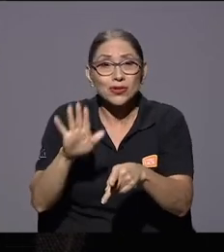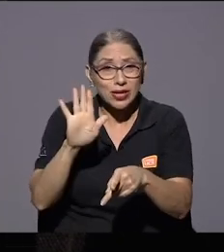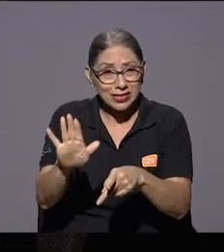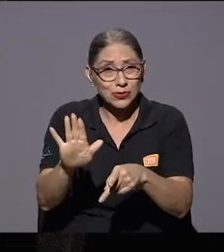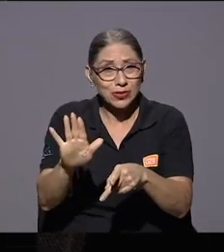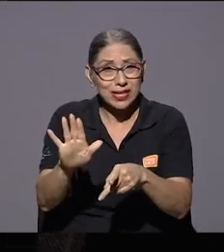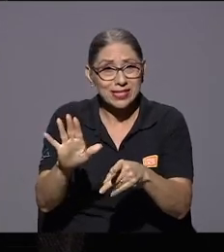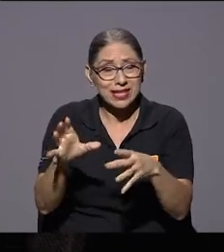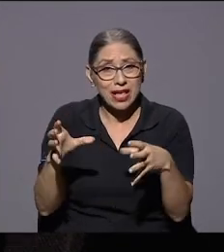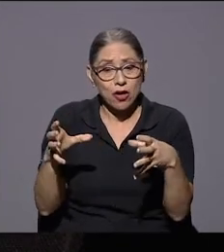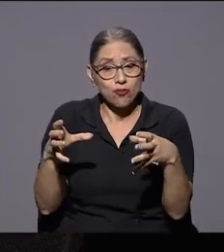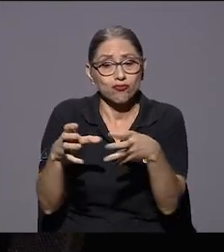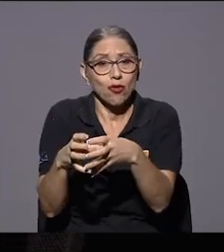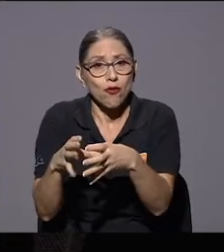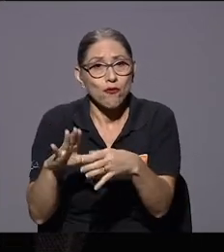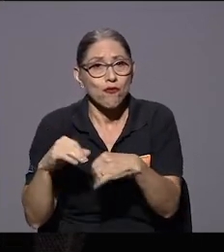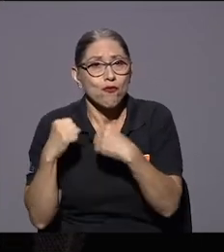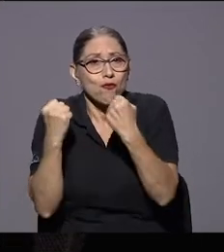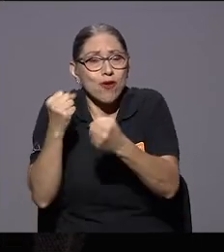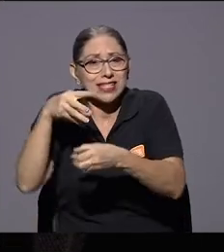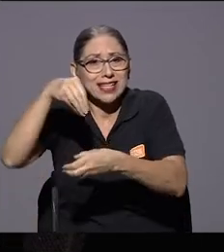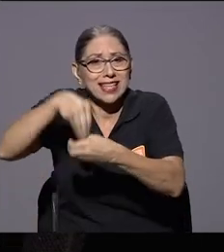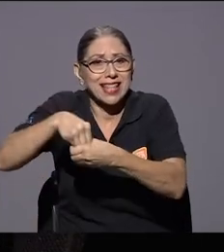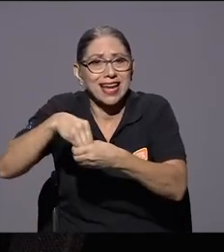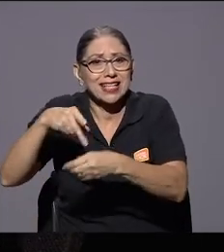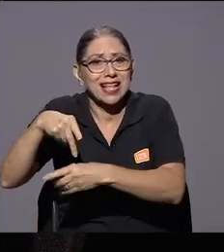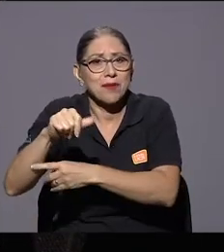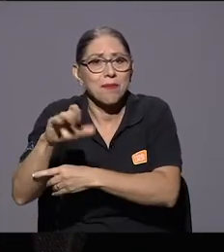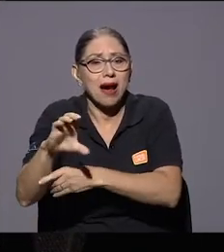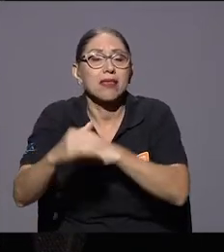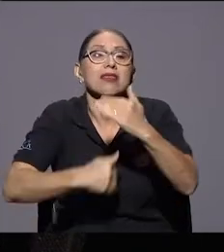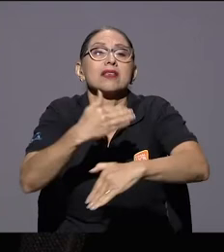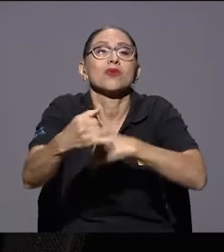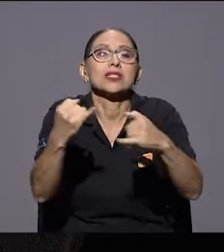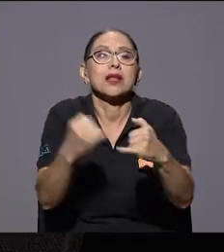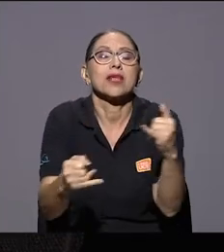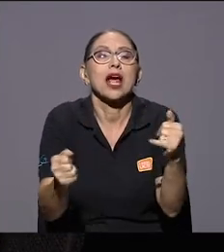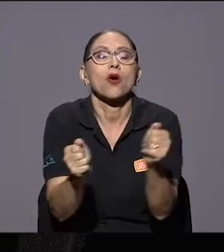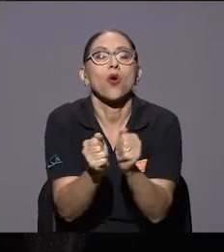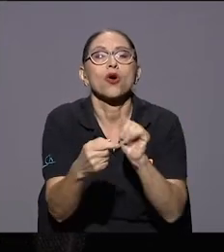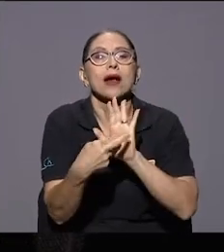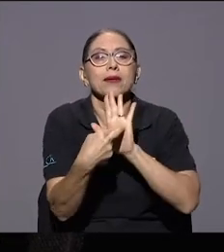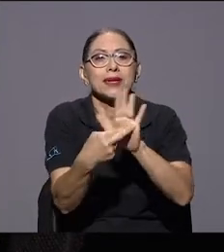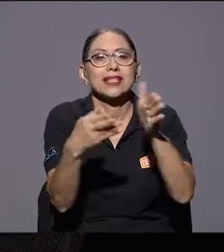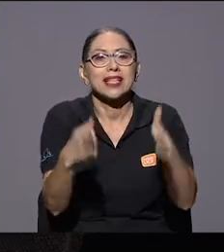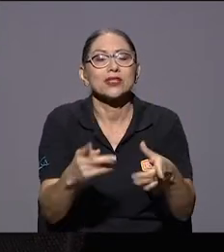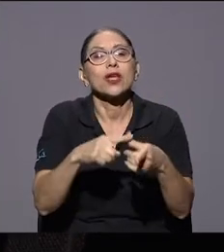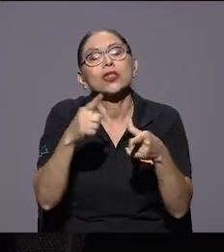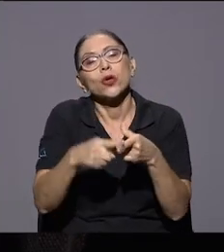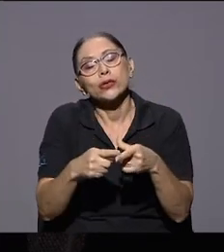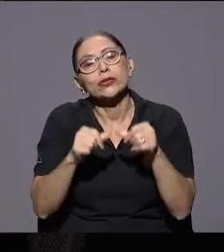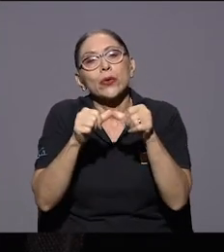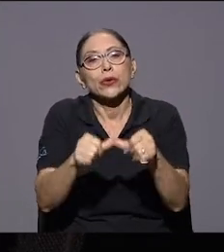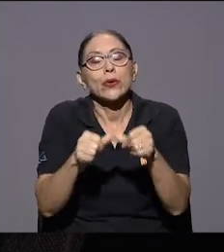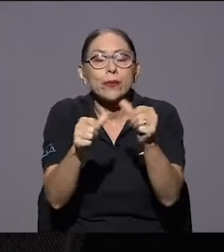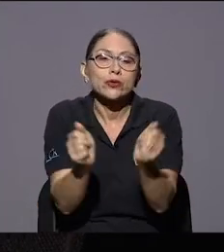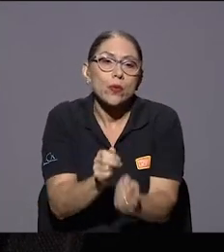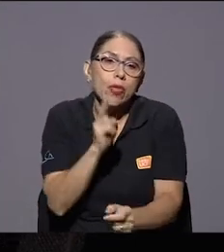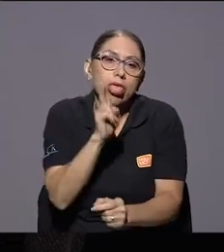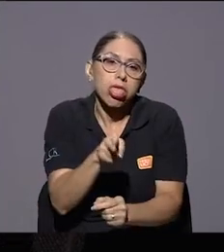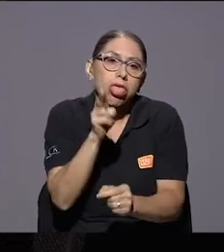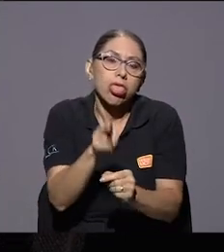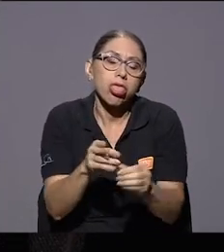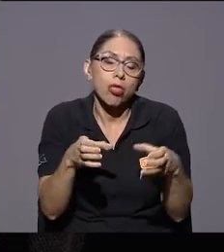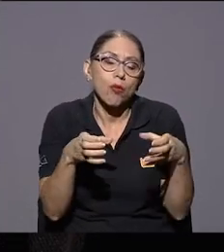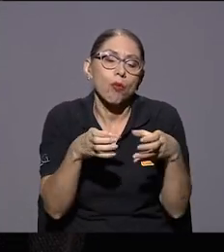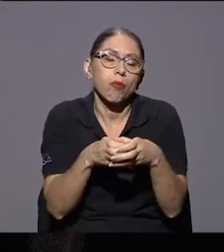del PAC, los que terminen canalizando esas representaciones. Y entonces seguimos con la circulación de élites, como lo ha llamado